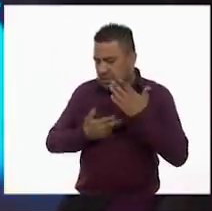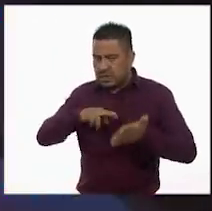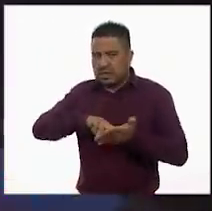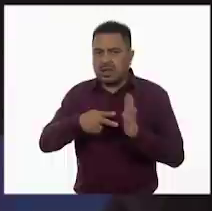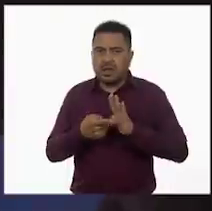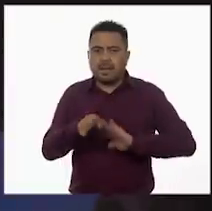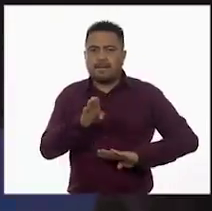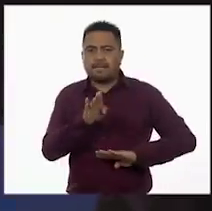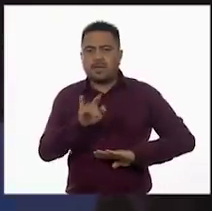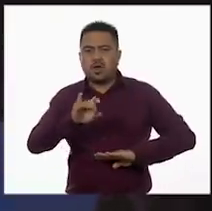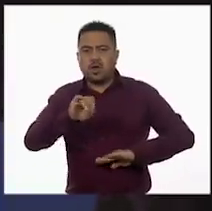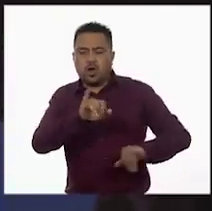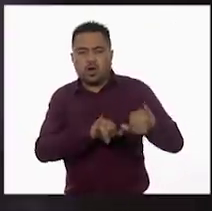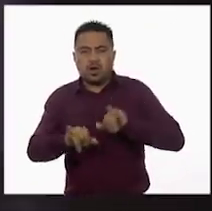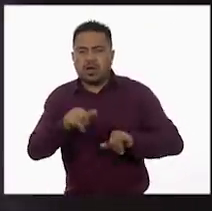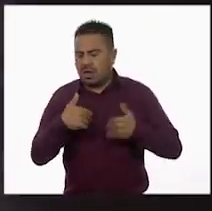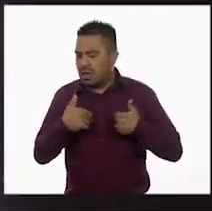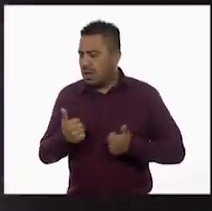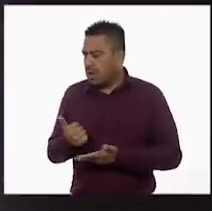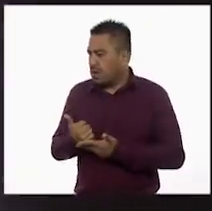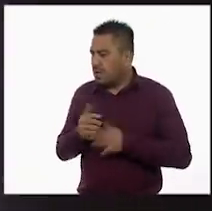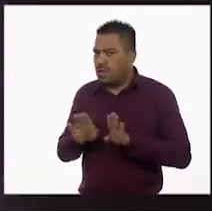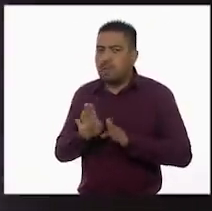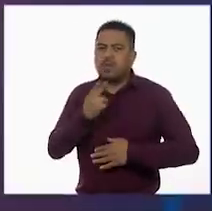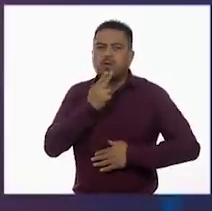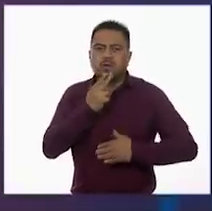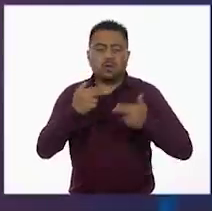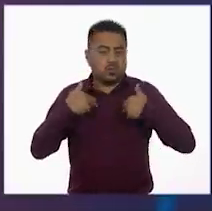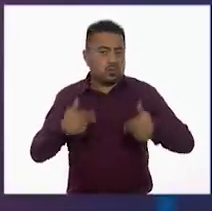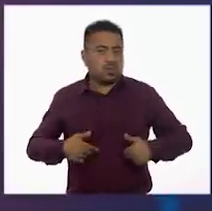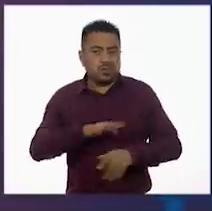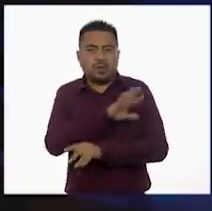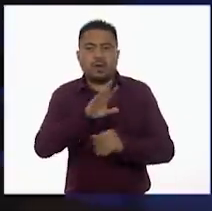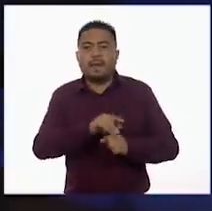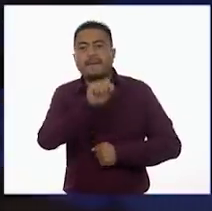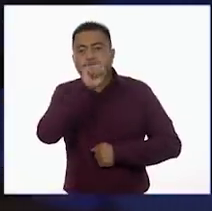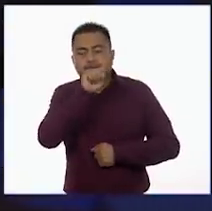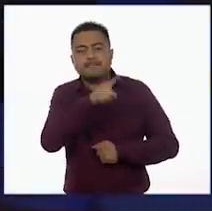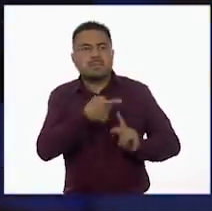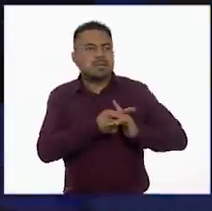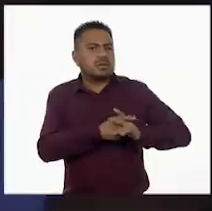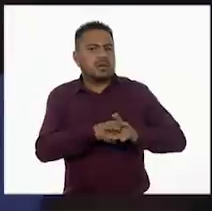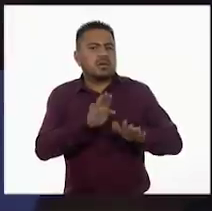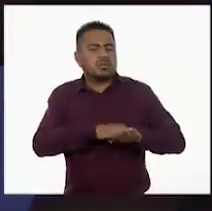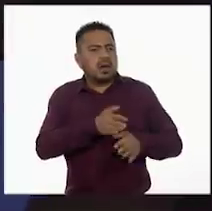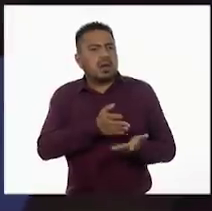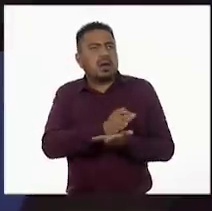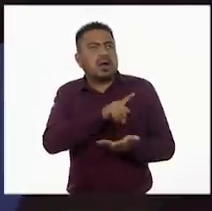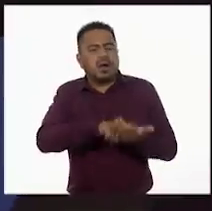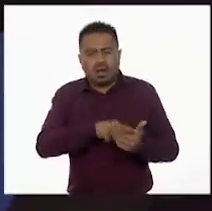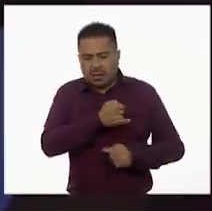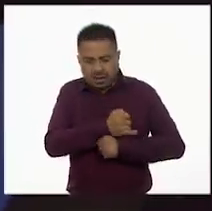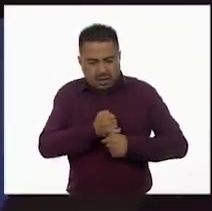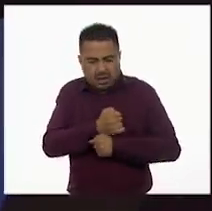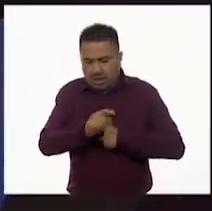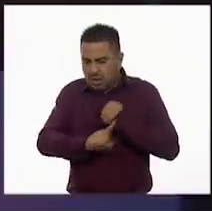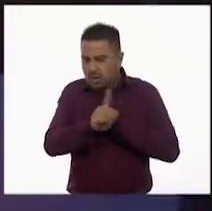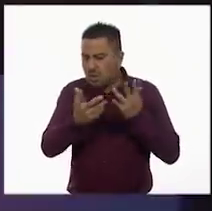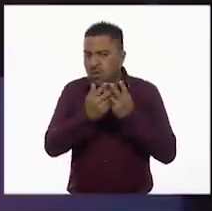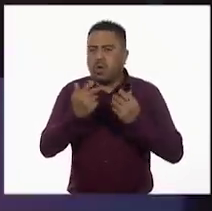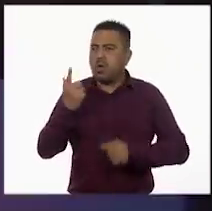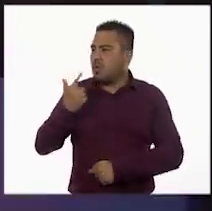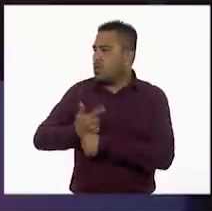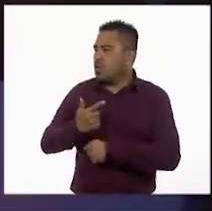ingeniería bioquímica porque me ayudó a entender cómo funcionaban los seres vivos, pero también empezó mi camino para descubrir soluciones que nadie más